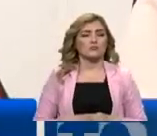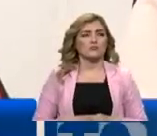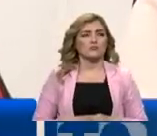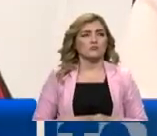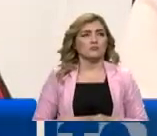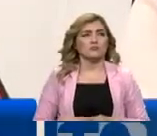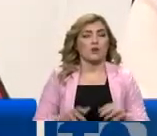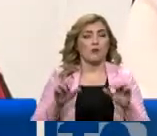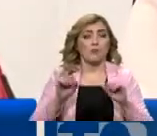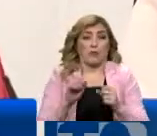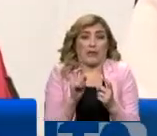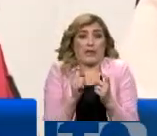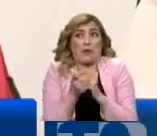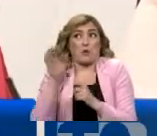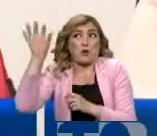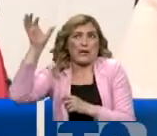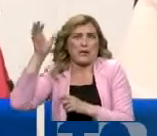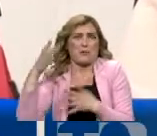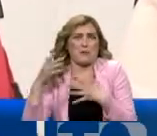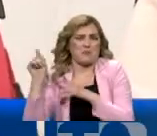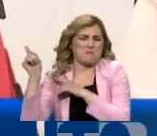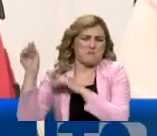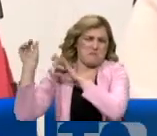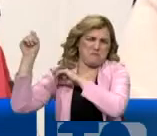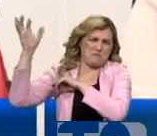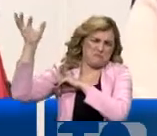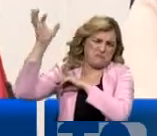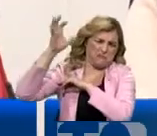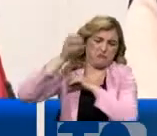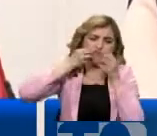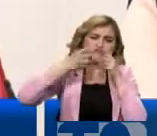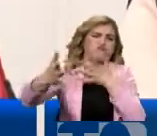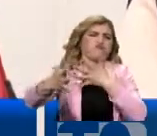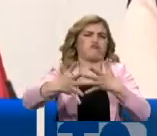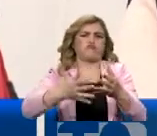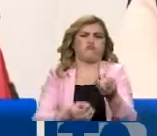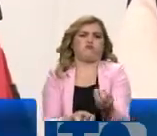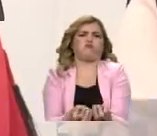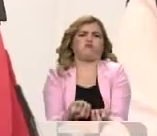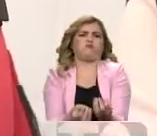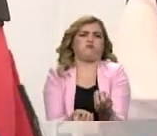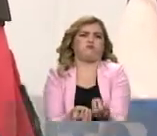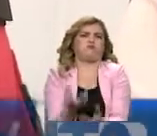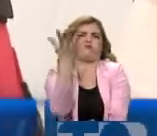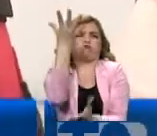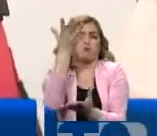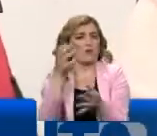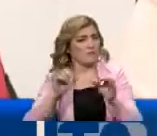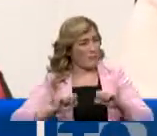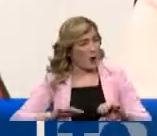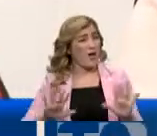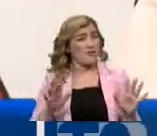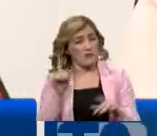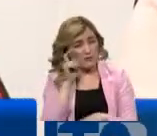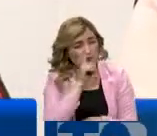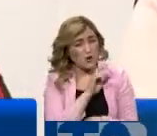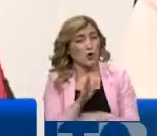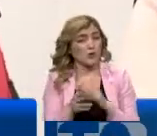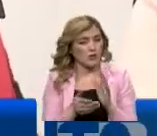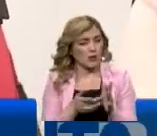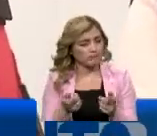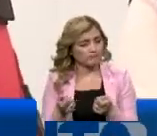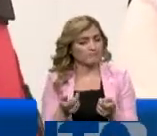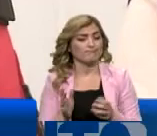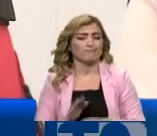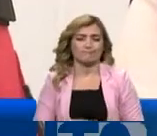cambios bruscos en el clima y que puedan generarse vientos cruzados que complican este tipo de operaciones y tengamos nuevamente